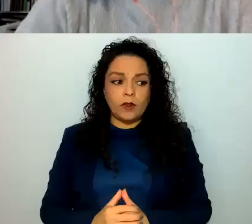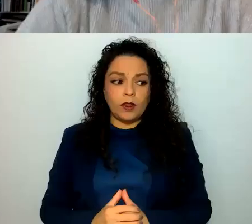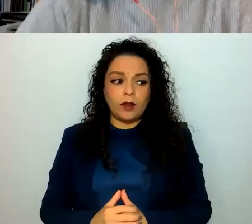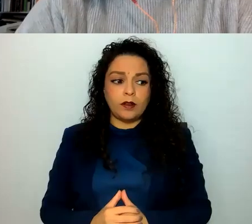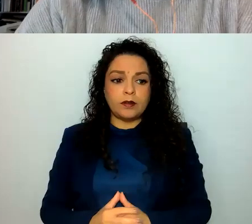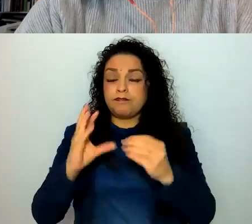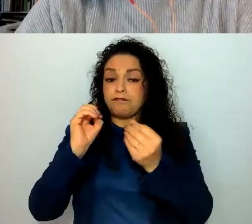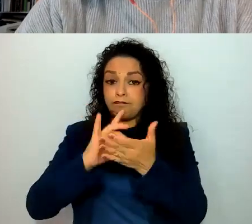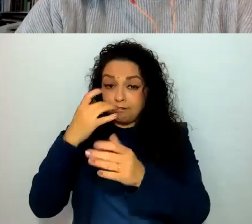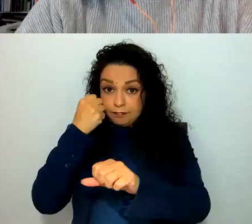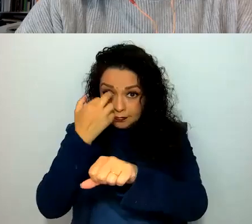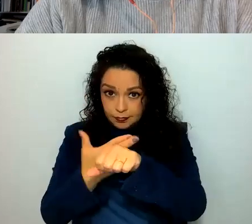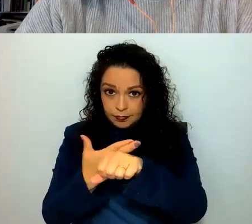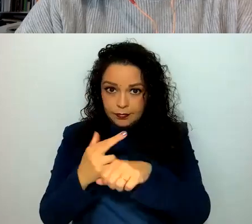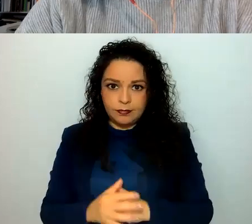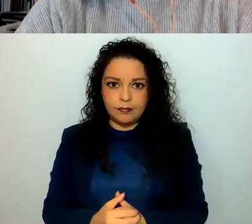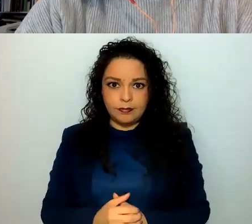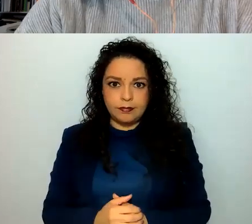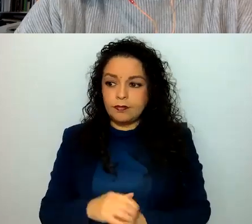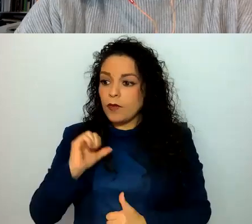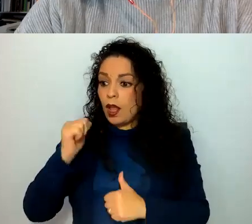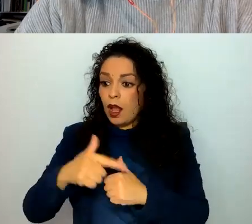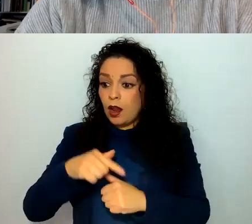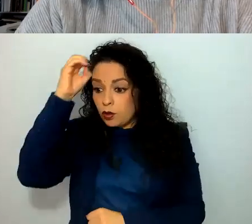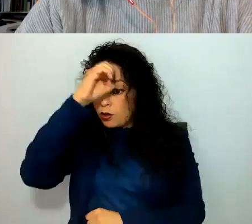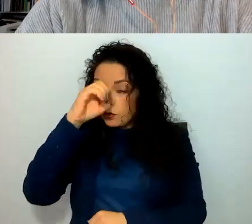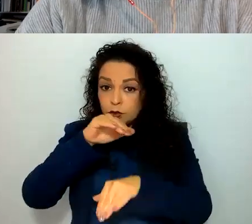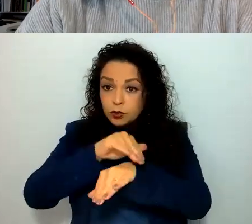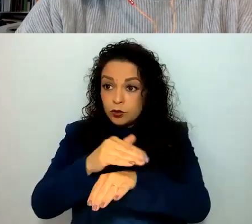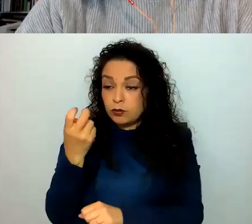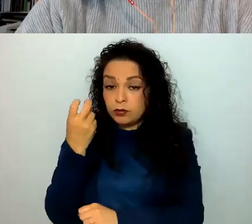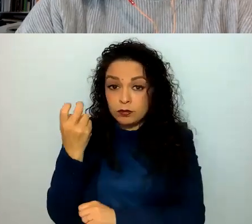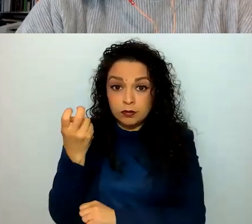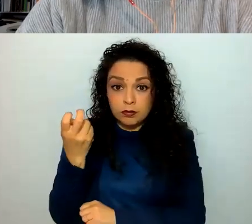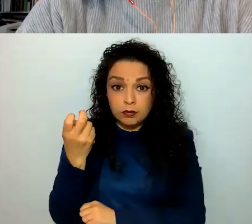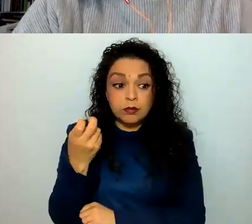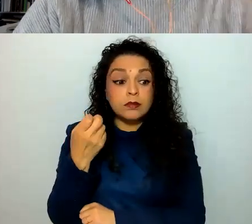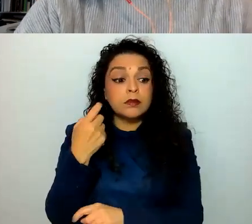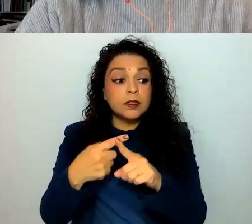Gracias, secretario. ¿Existe algún comentario al respecto de alguien?